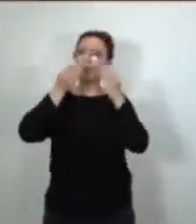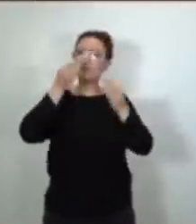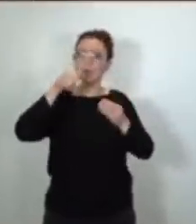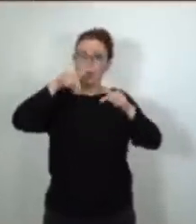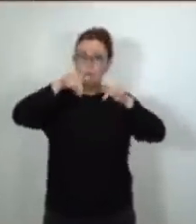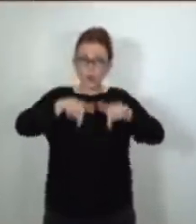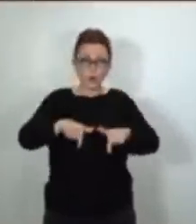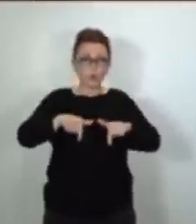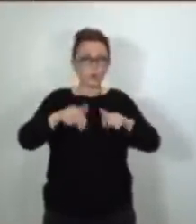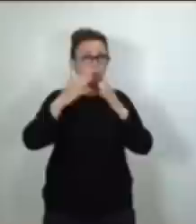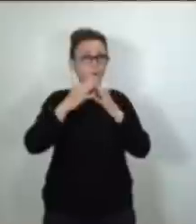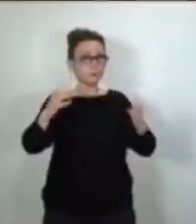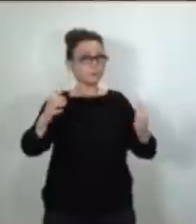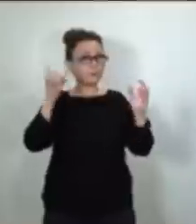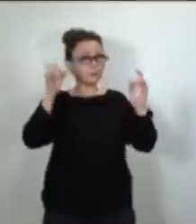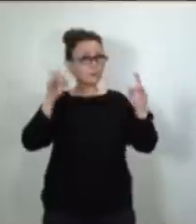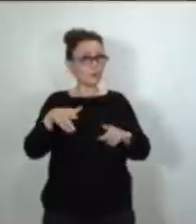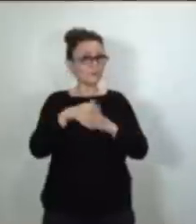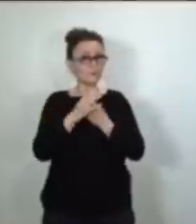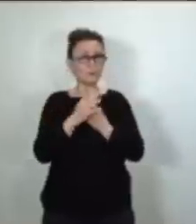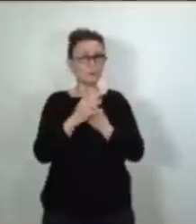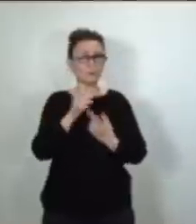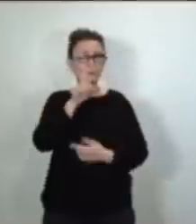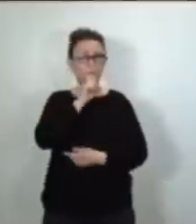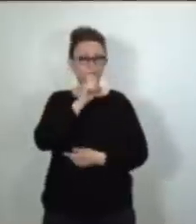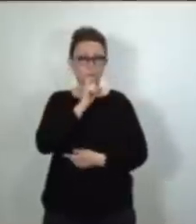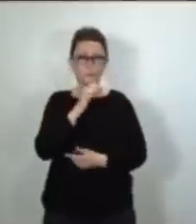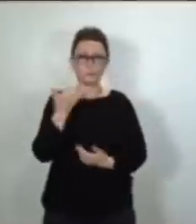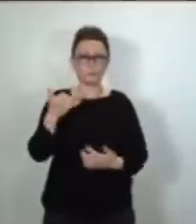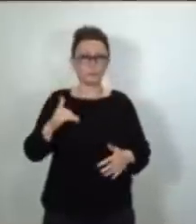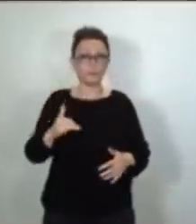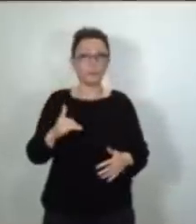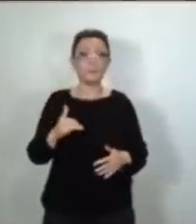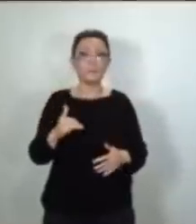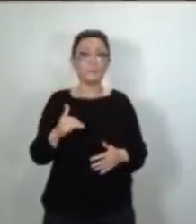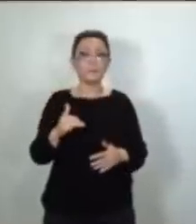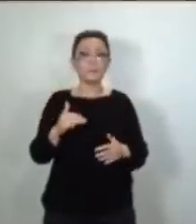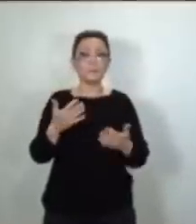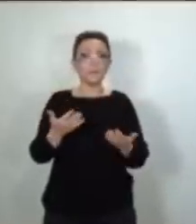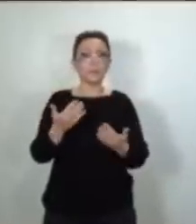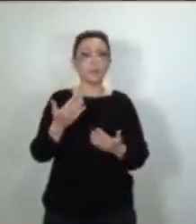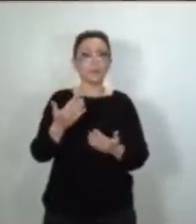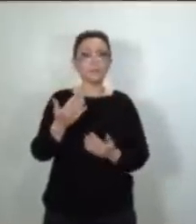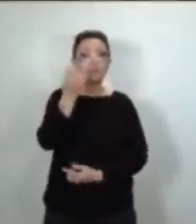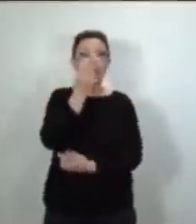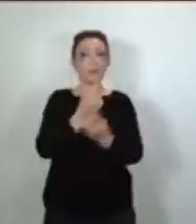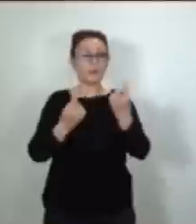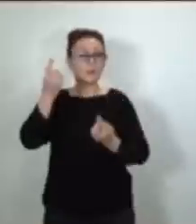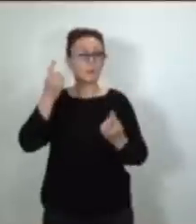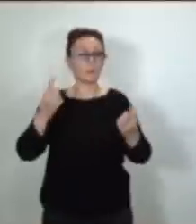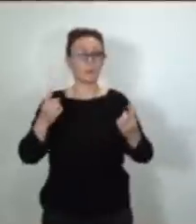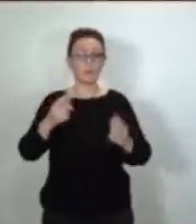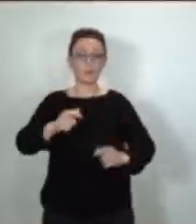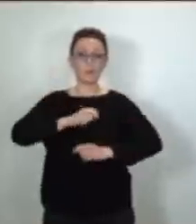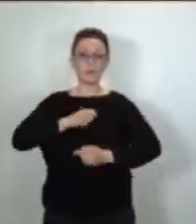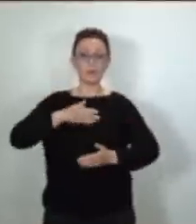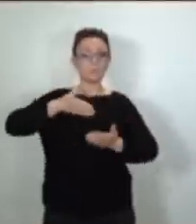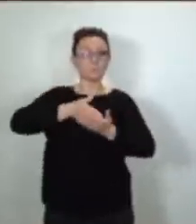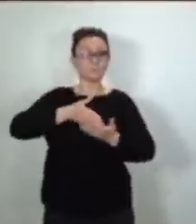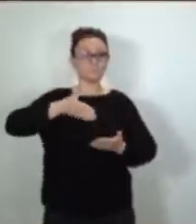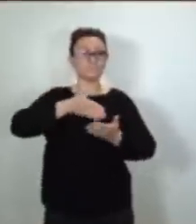estaríamos aquí. Y era difícil de imaginar porque si a alguien se lo han puesto difícil para llegar a